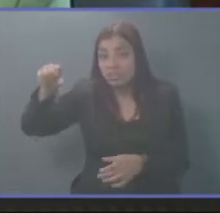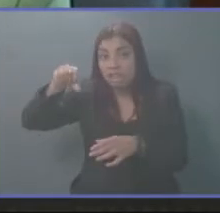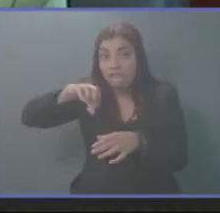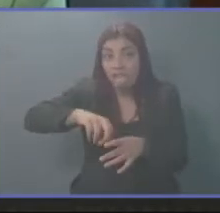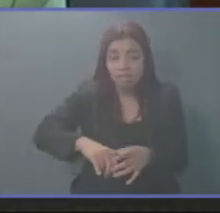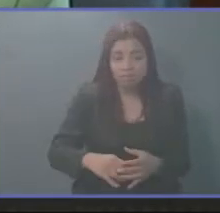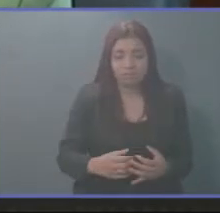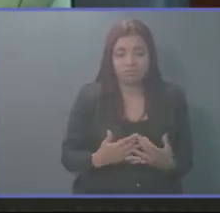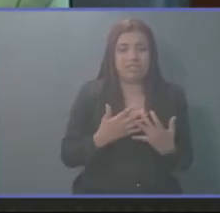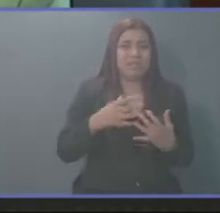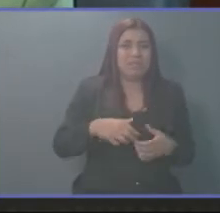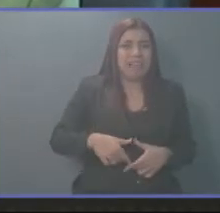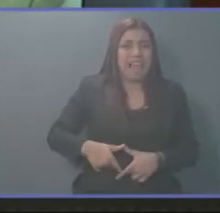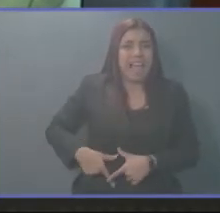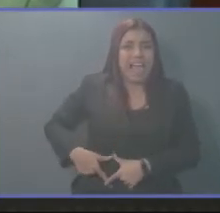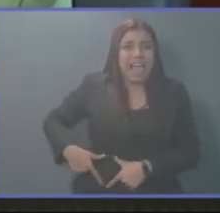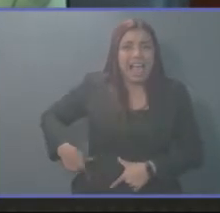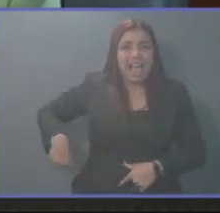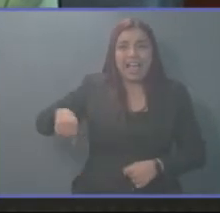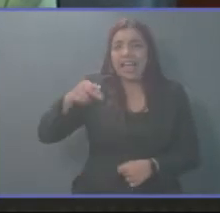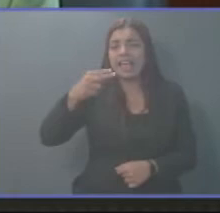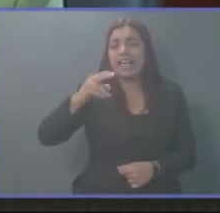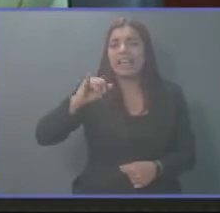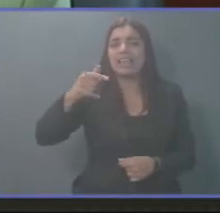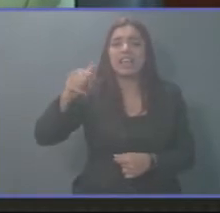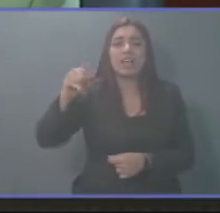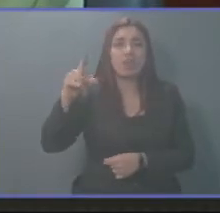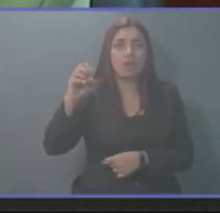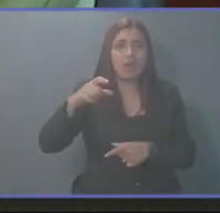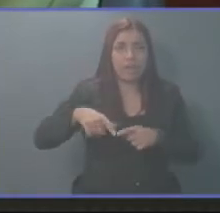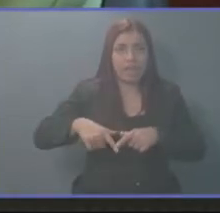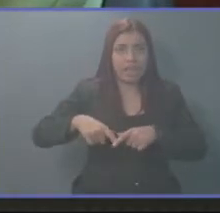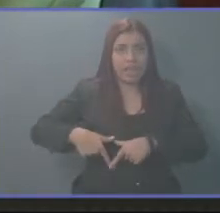tiene altísima probabilidad de ser corrosiva a nivel